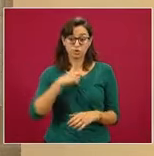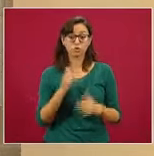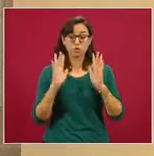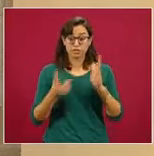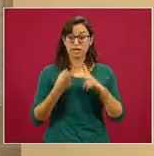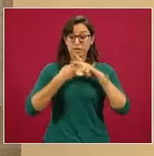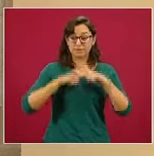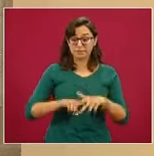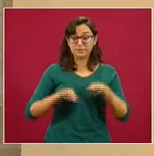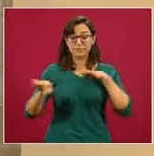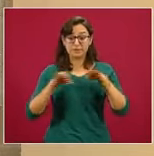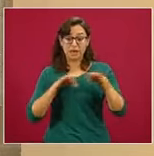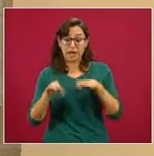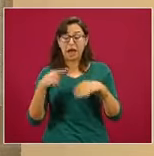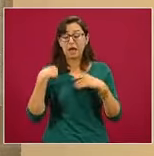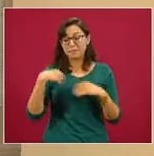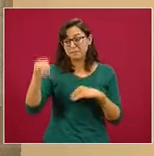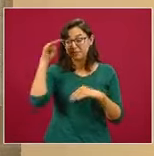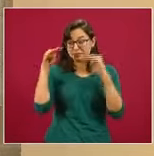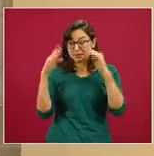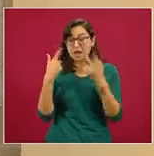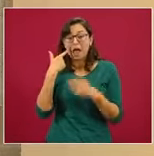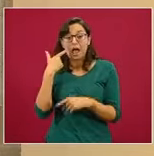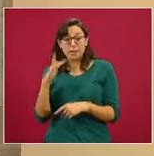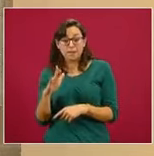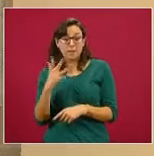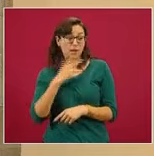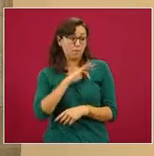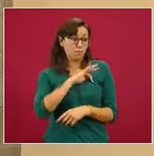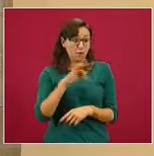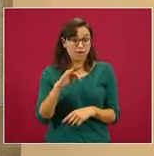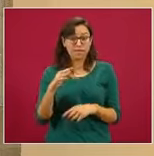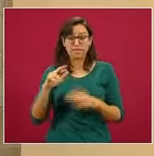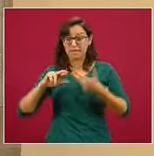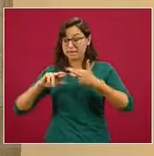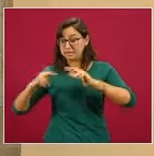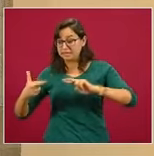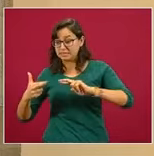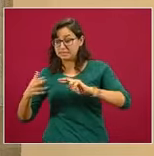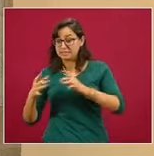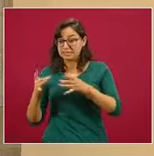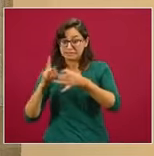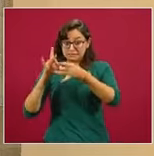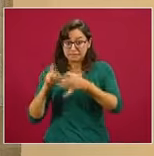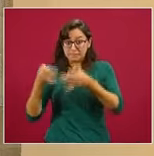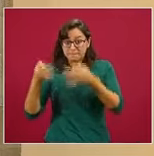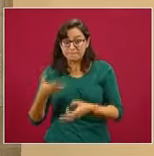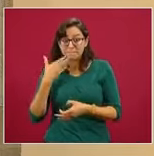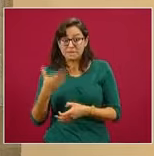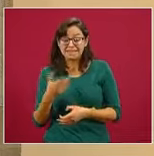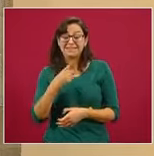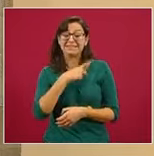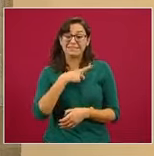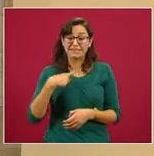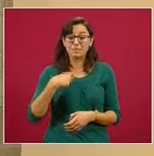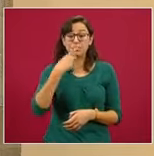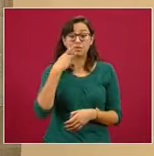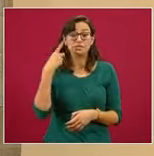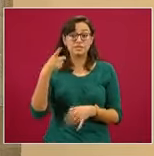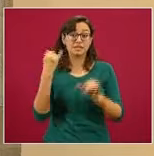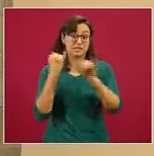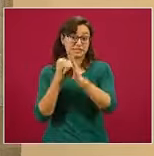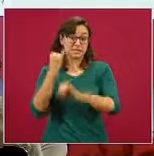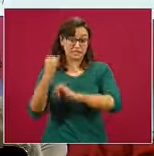si existiera alguna relación entre la severidad, que déjenme comentarles que a nivel